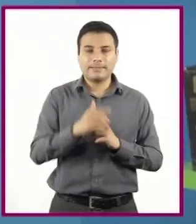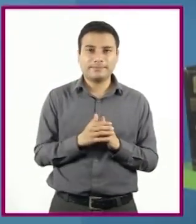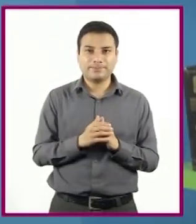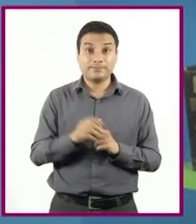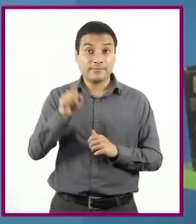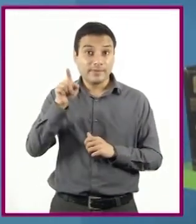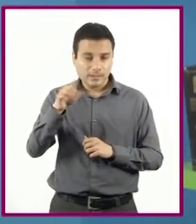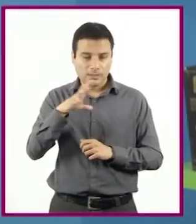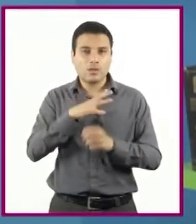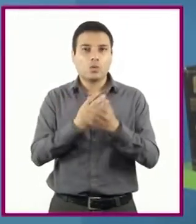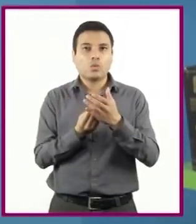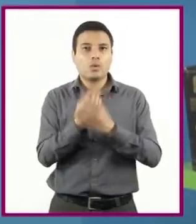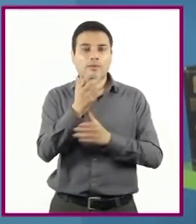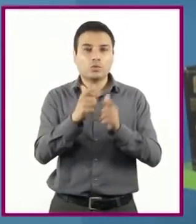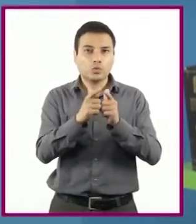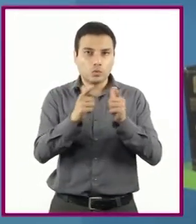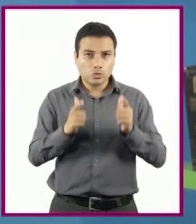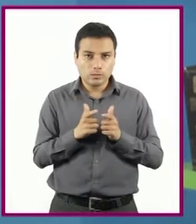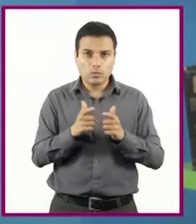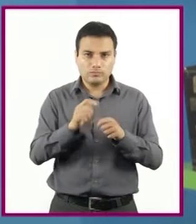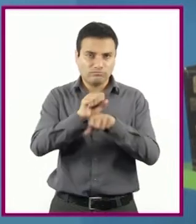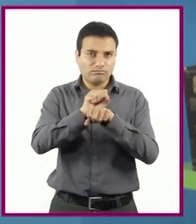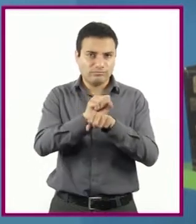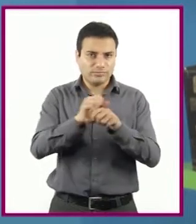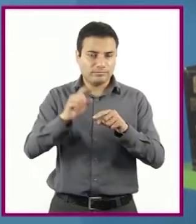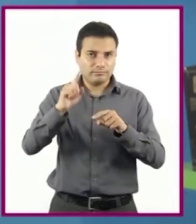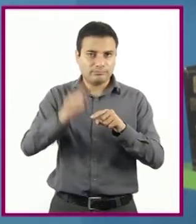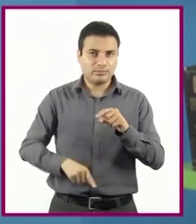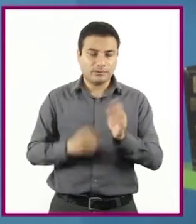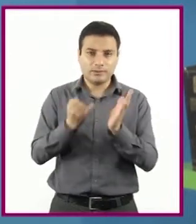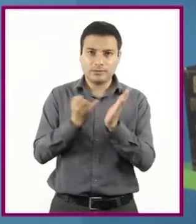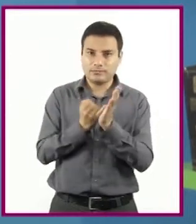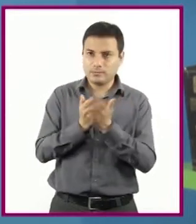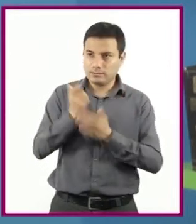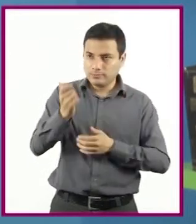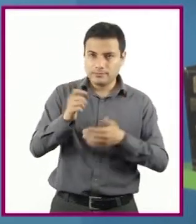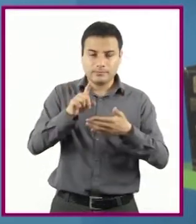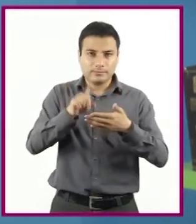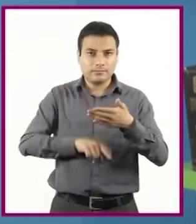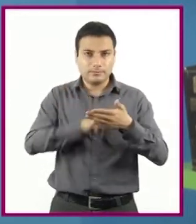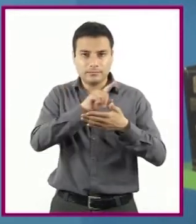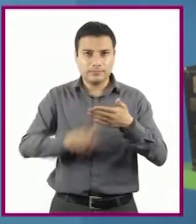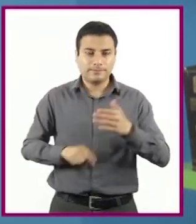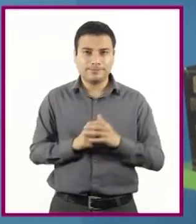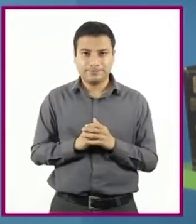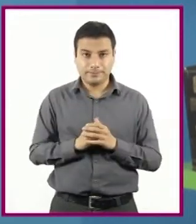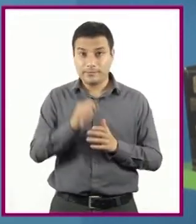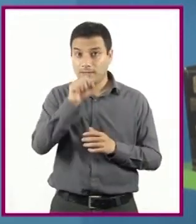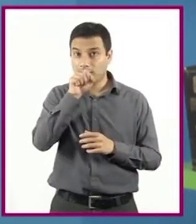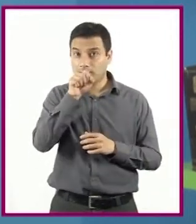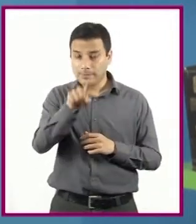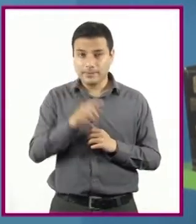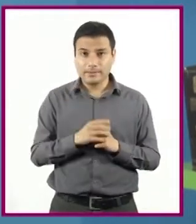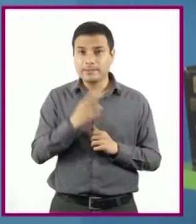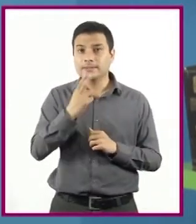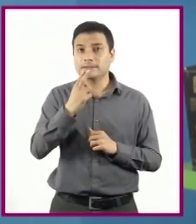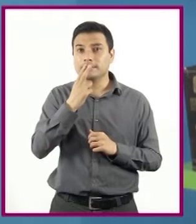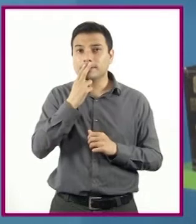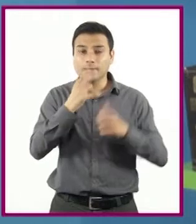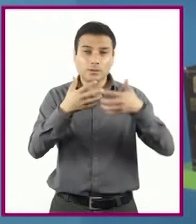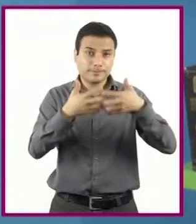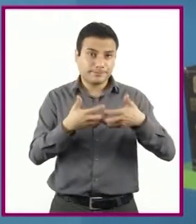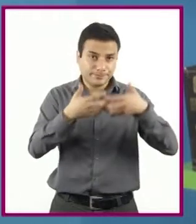nuevo bando decretó la abolición de la esclavitud, el pago de tributos y alcabalas, suprimió el estanco del tabaco y de la